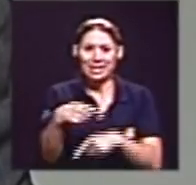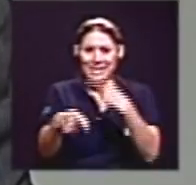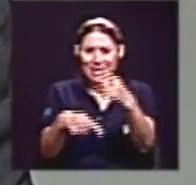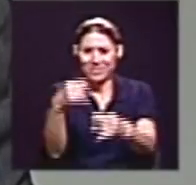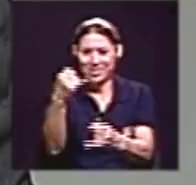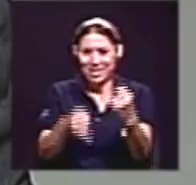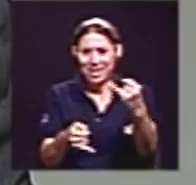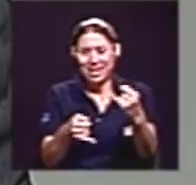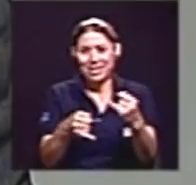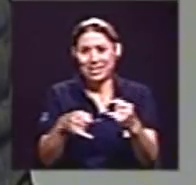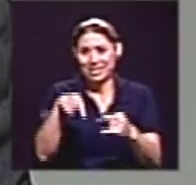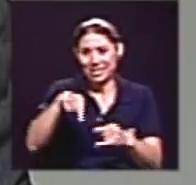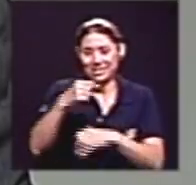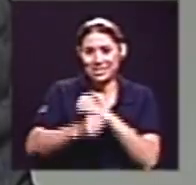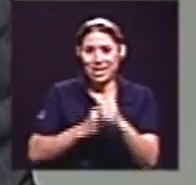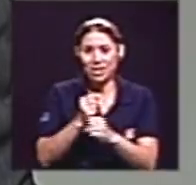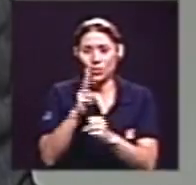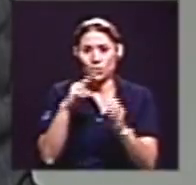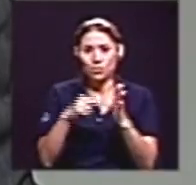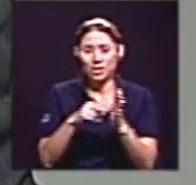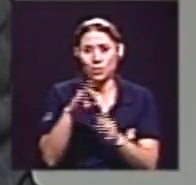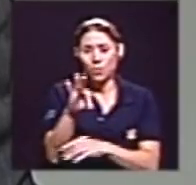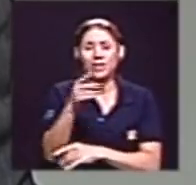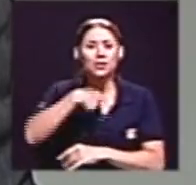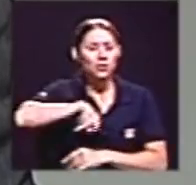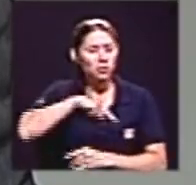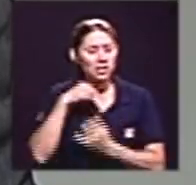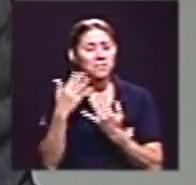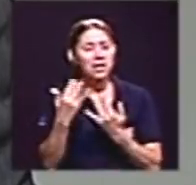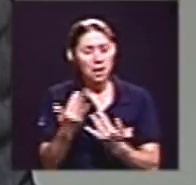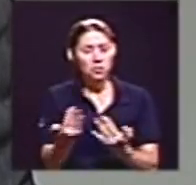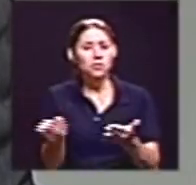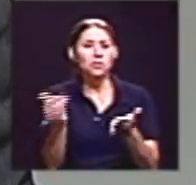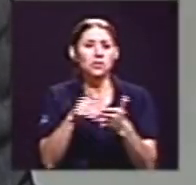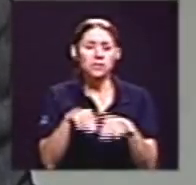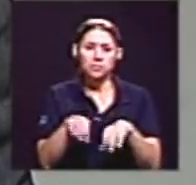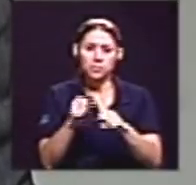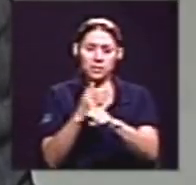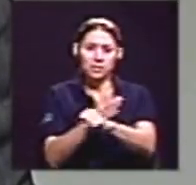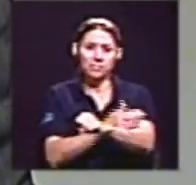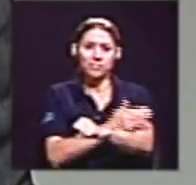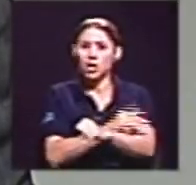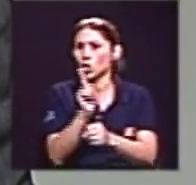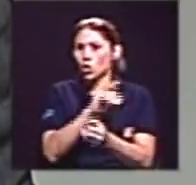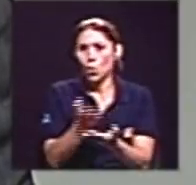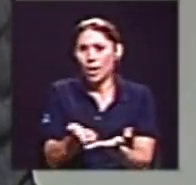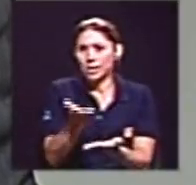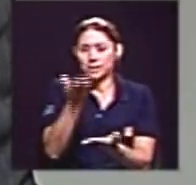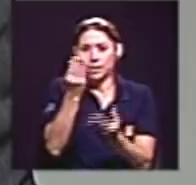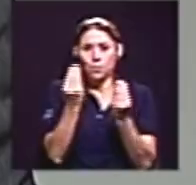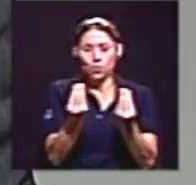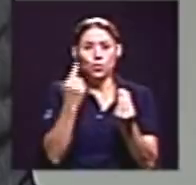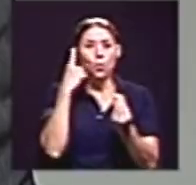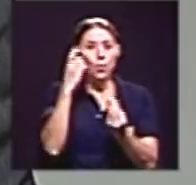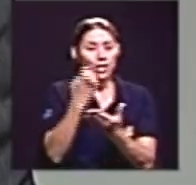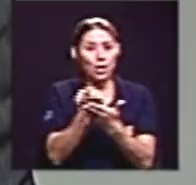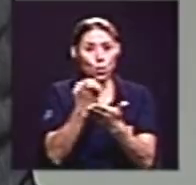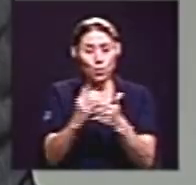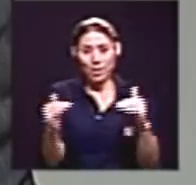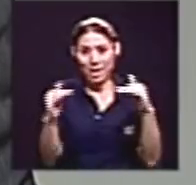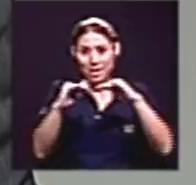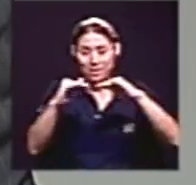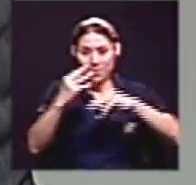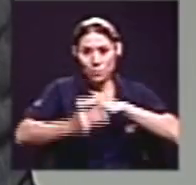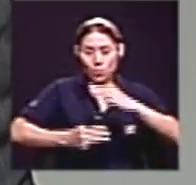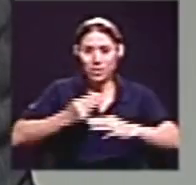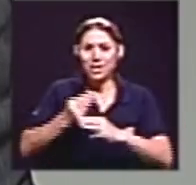la economía muestre una recuperación. No va a crecer mucho porque la economía mundial tampoco va a estar saliendo muy fortalecida y muy